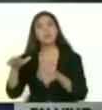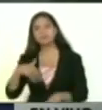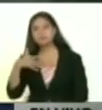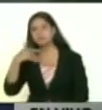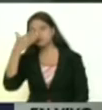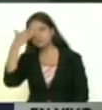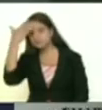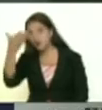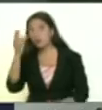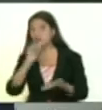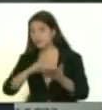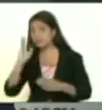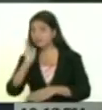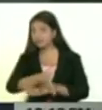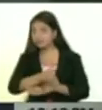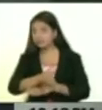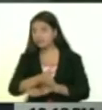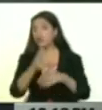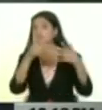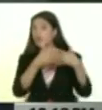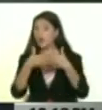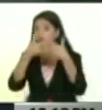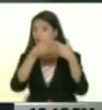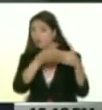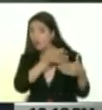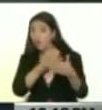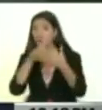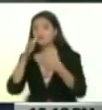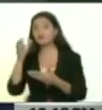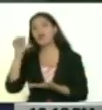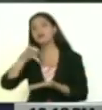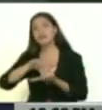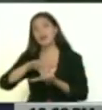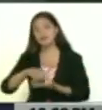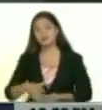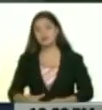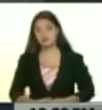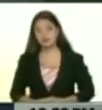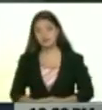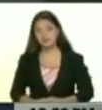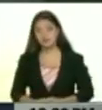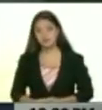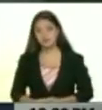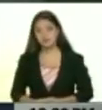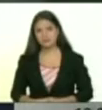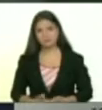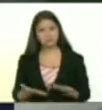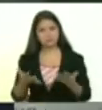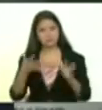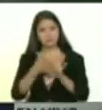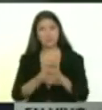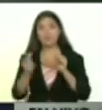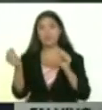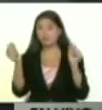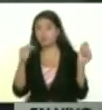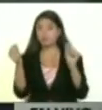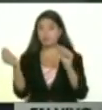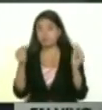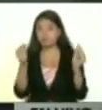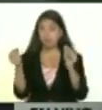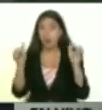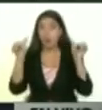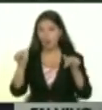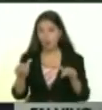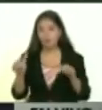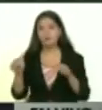retomar las sanciones de los Estados Unidos contra Irán, ¿es que eso formó parte de las discusiones que realizaron el día de